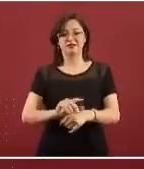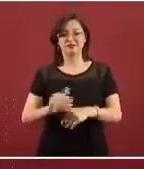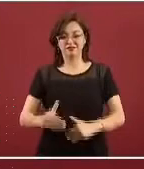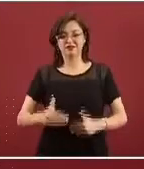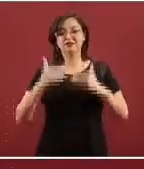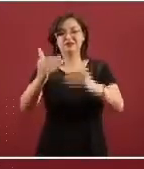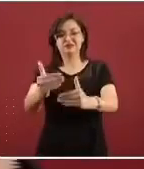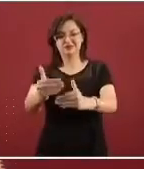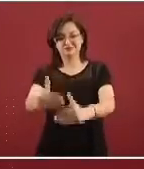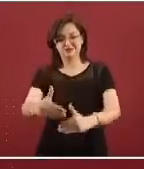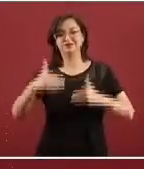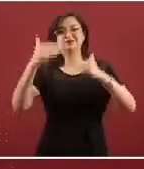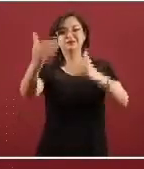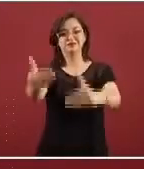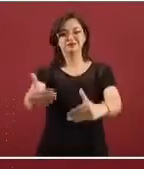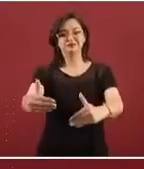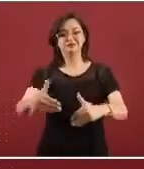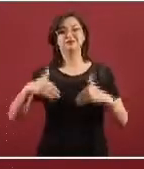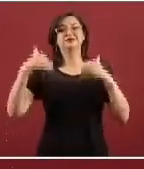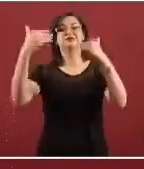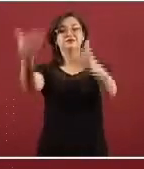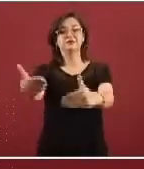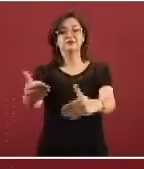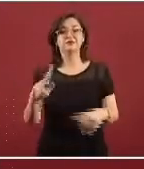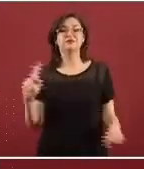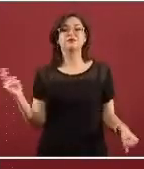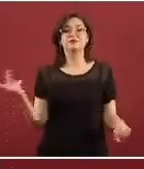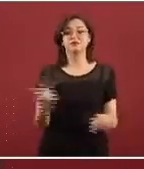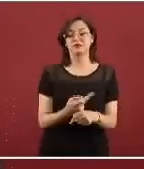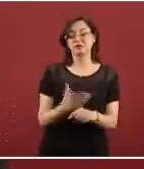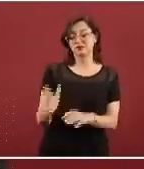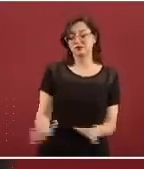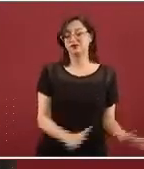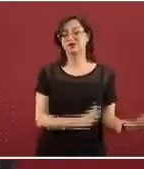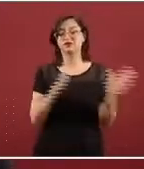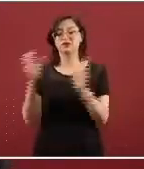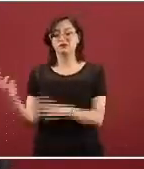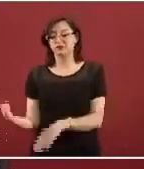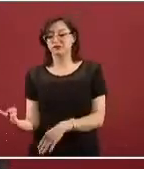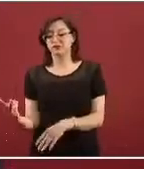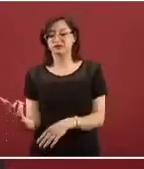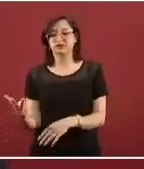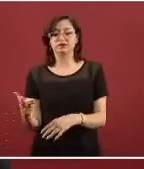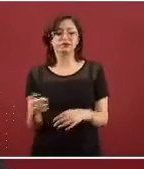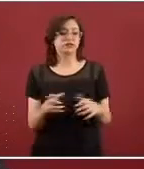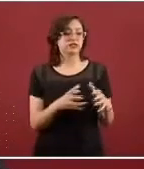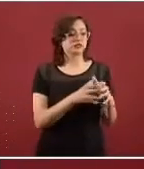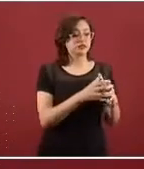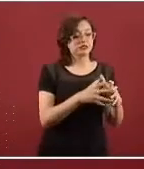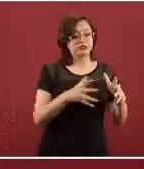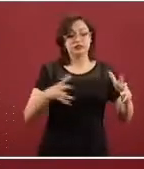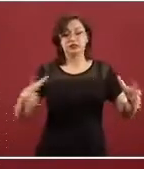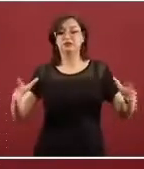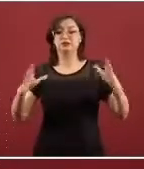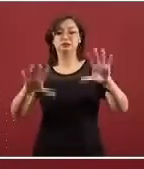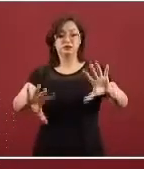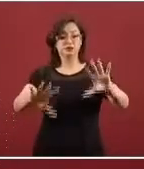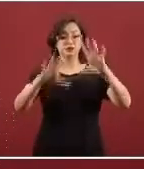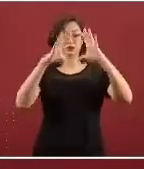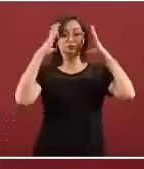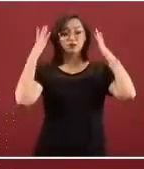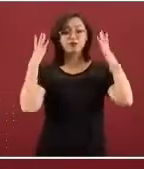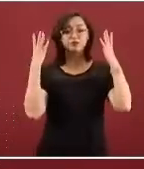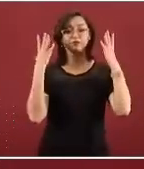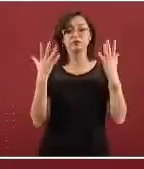mes. Y eso es lo que hace que cuando llegue uno a la fase 3, con este crecimiento acelerado que tenemos ahorita de la